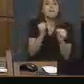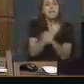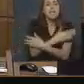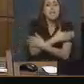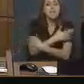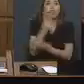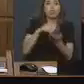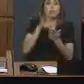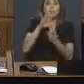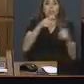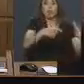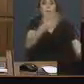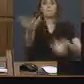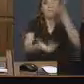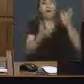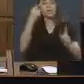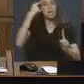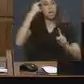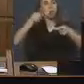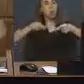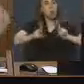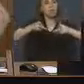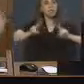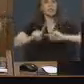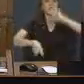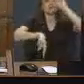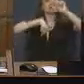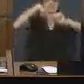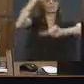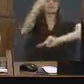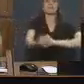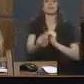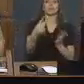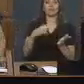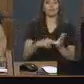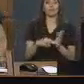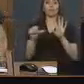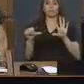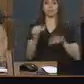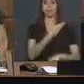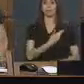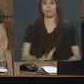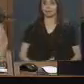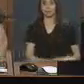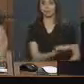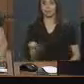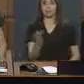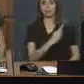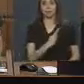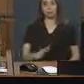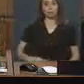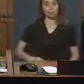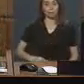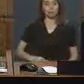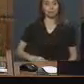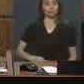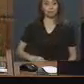2005. Pero no fue hasta el año siguiente, presidente y parlamentario, el